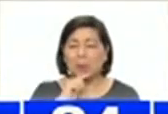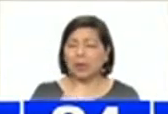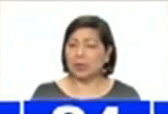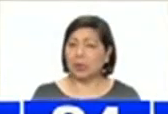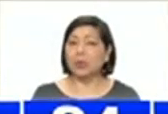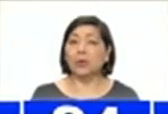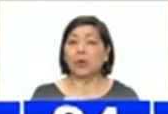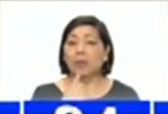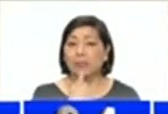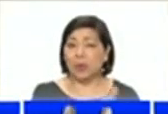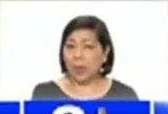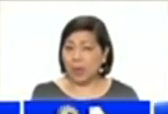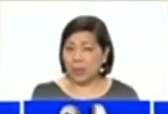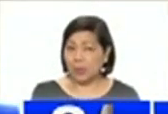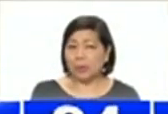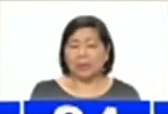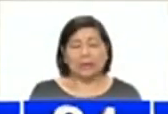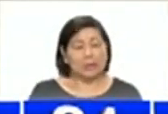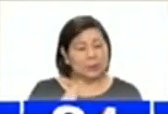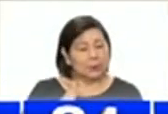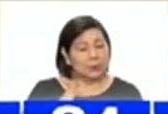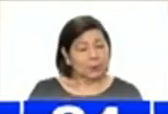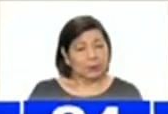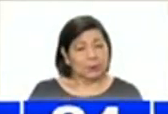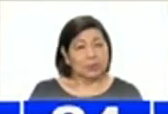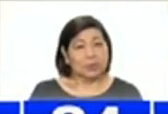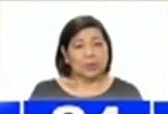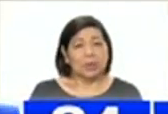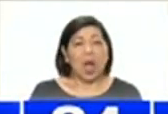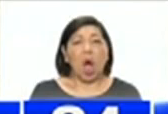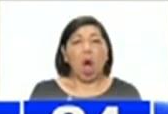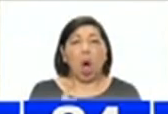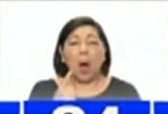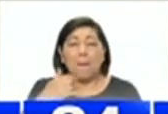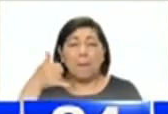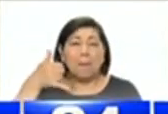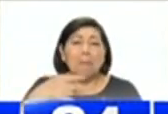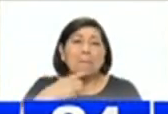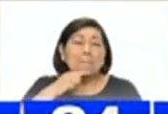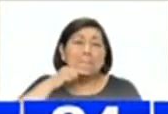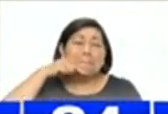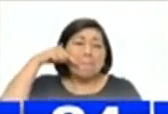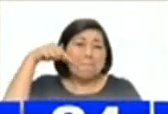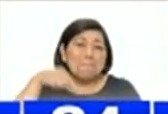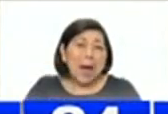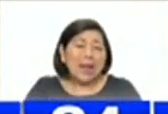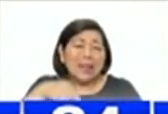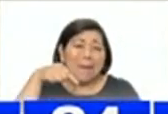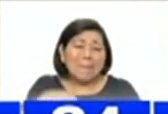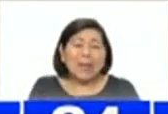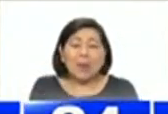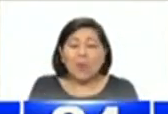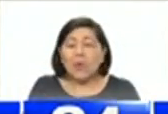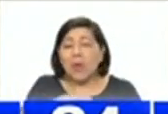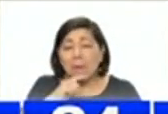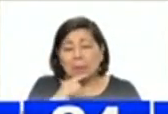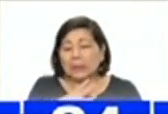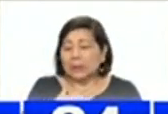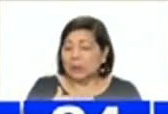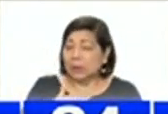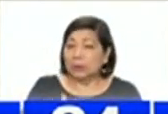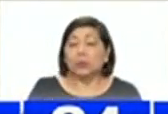expreso mi repudio y mi condena a los feminicidios que conmueven al país y